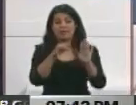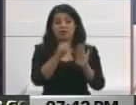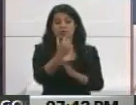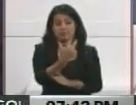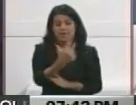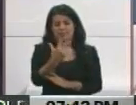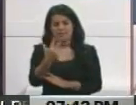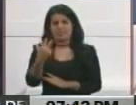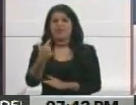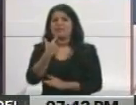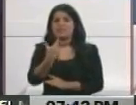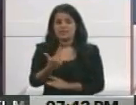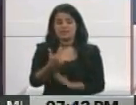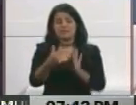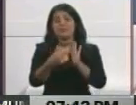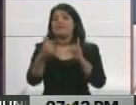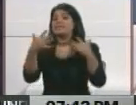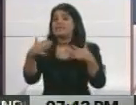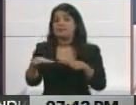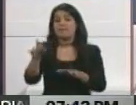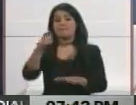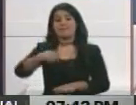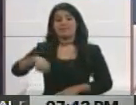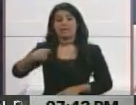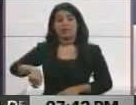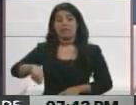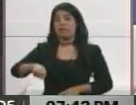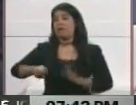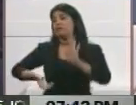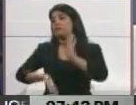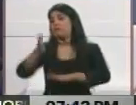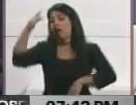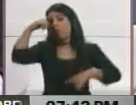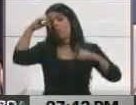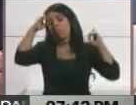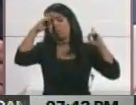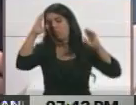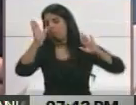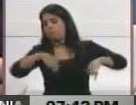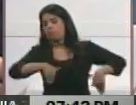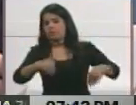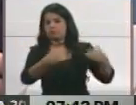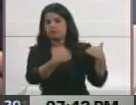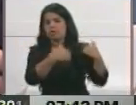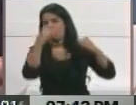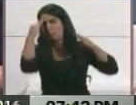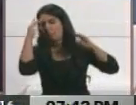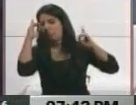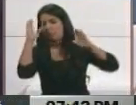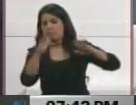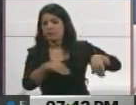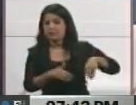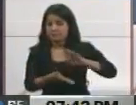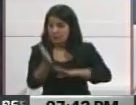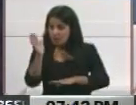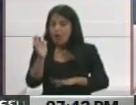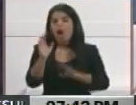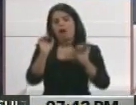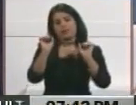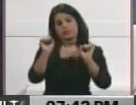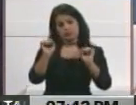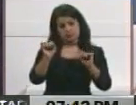habla del abandono constitucional del cargo y el artículo 232 de